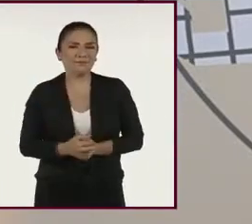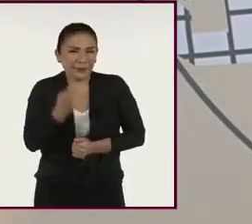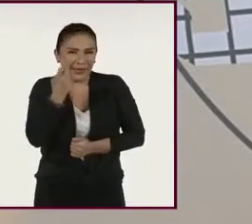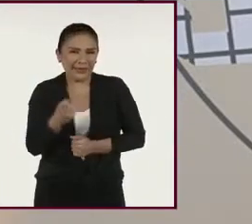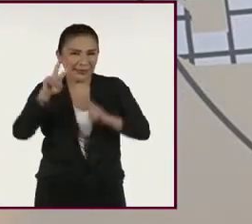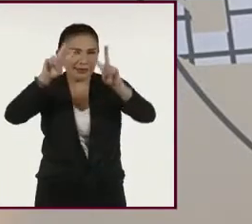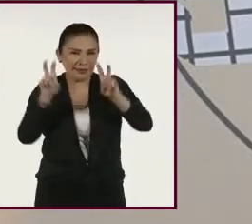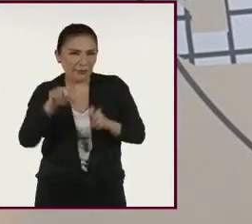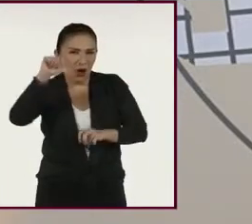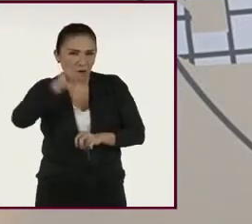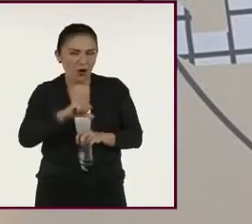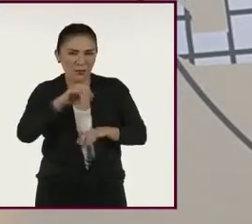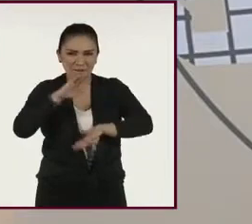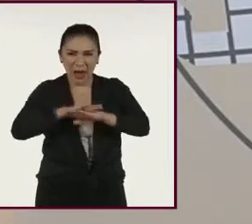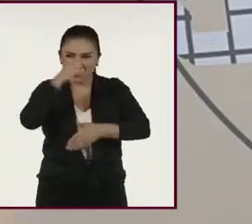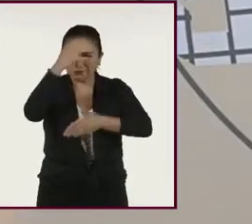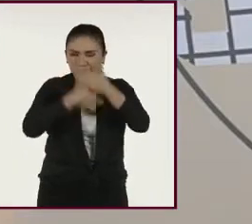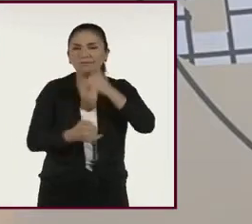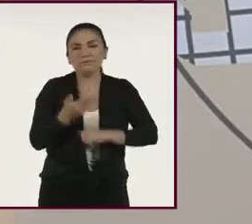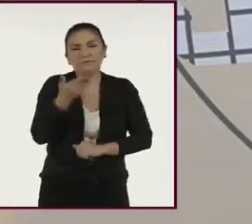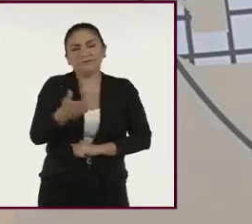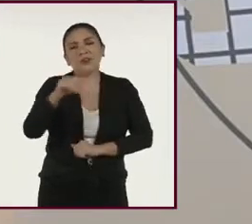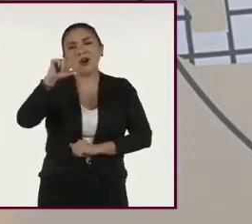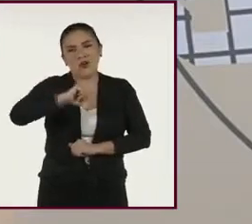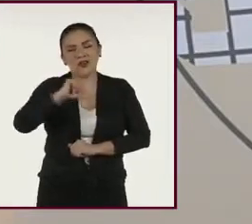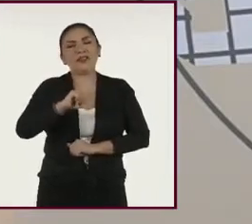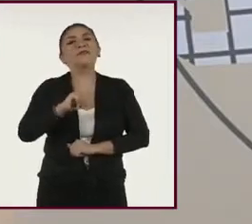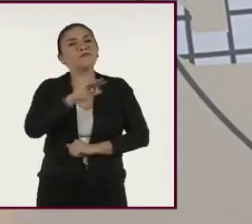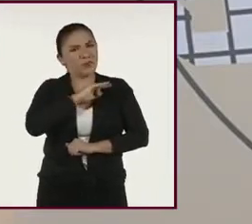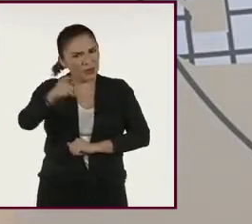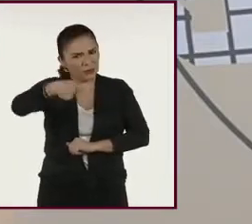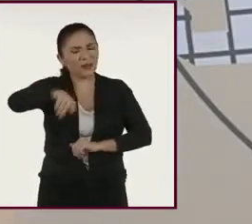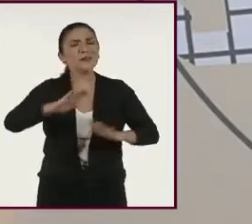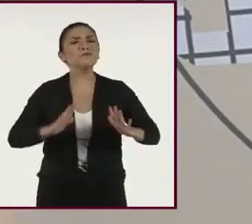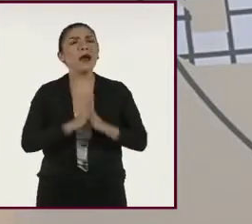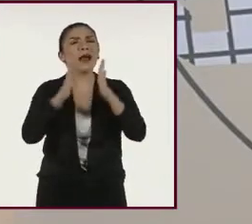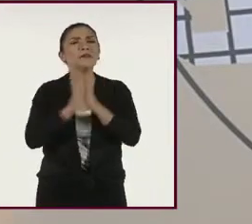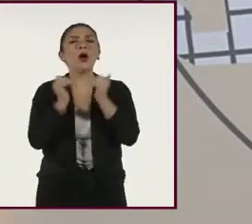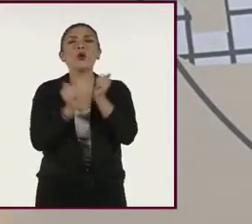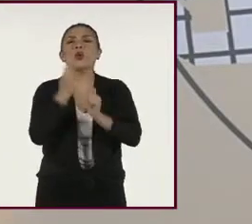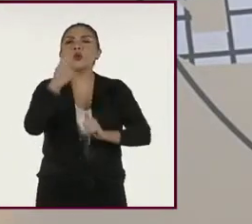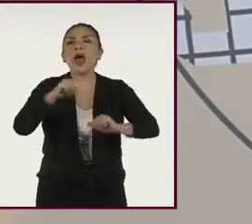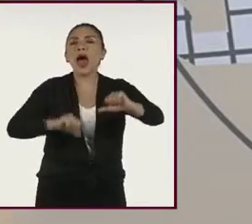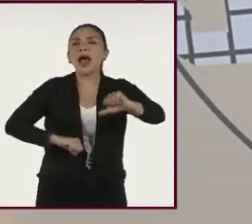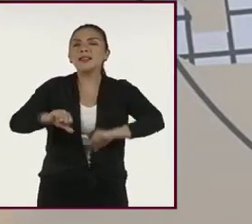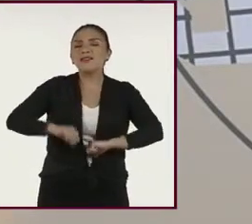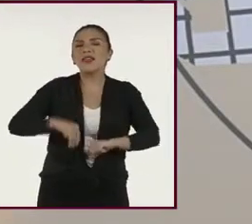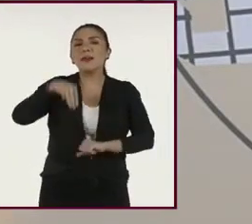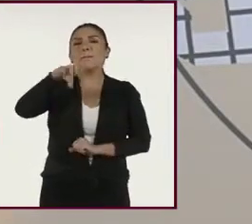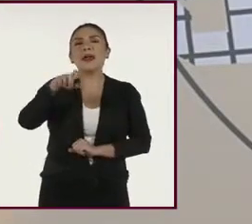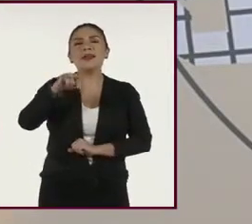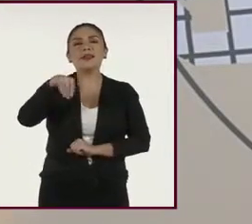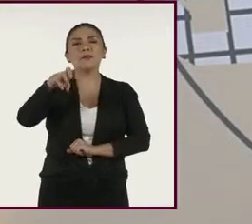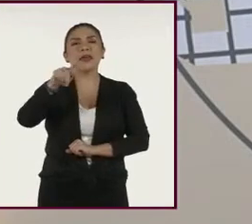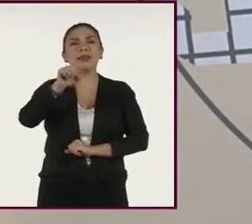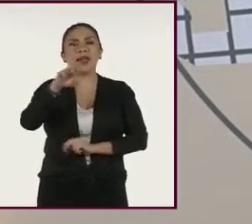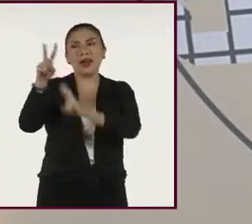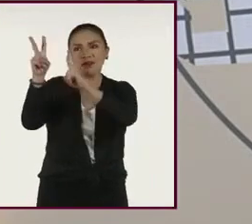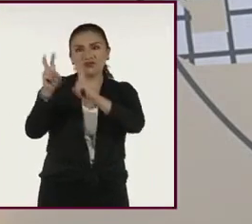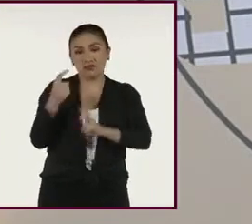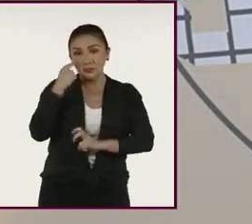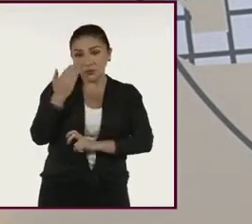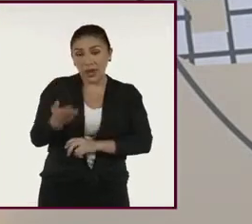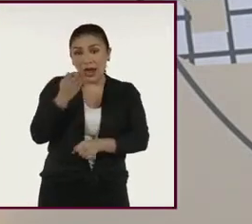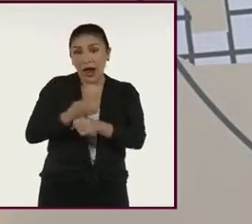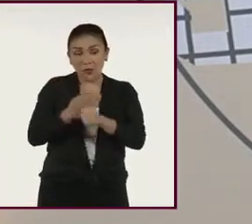adentrarnos en el tema de hoy, ¿qué les parece si participan en la siguiente actividad con Mentimeter? En el chat de